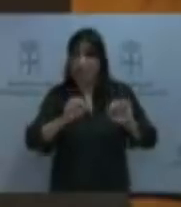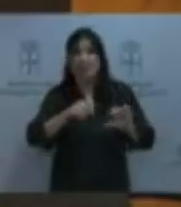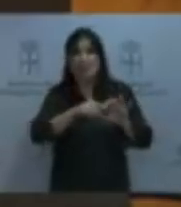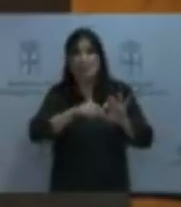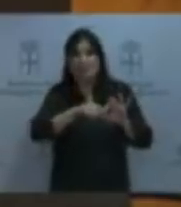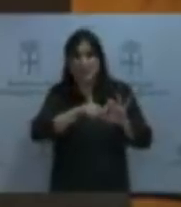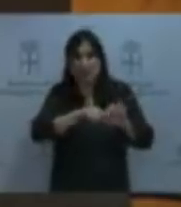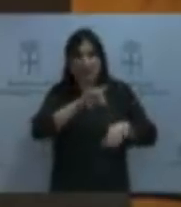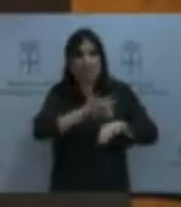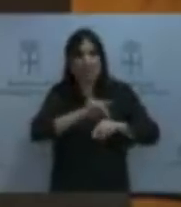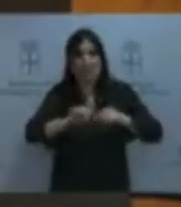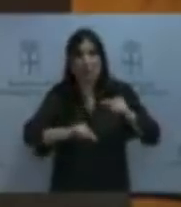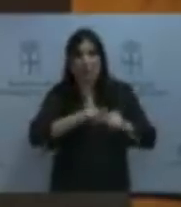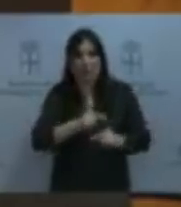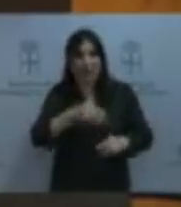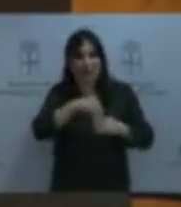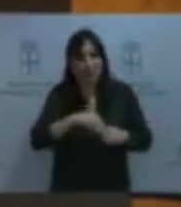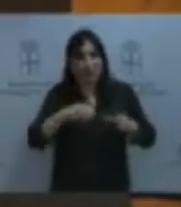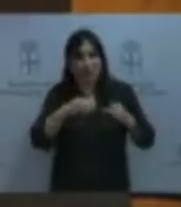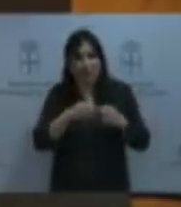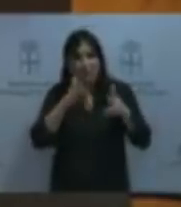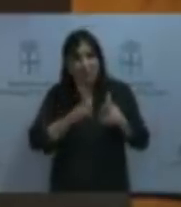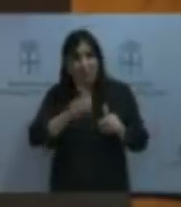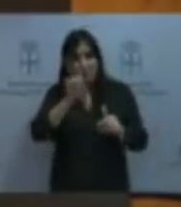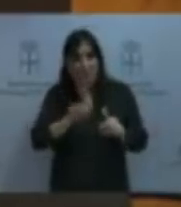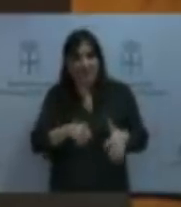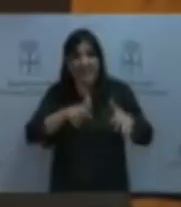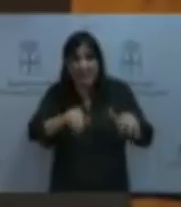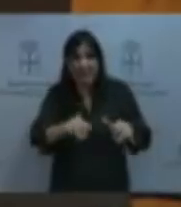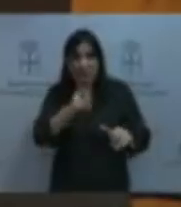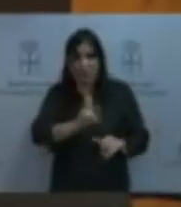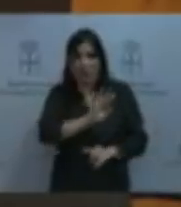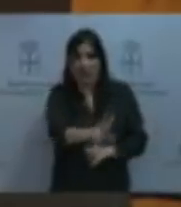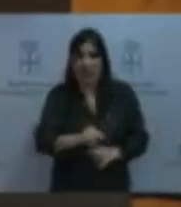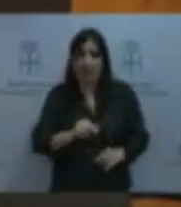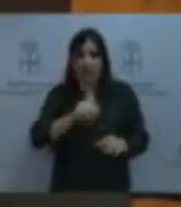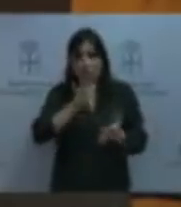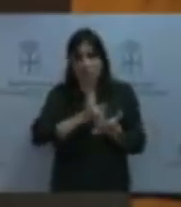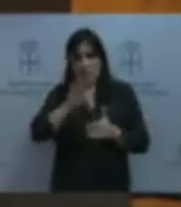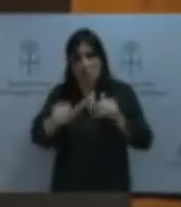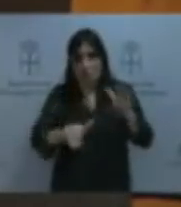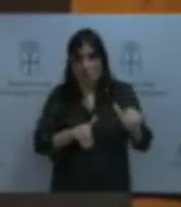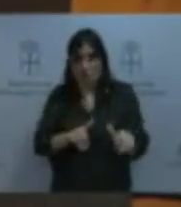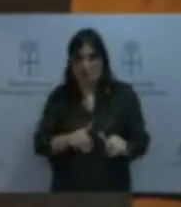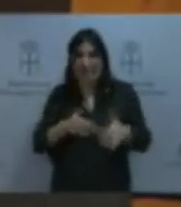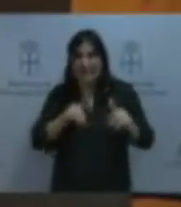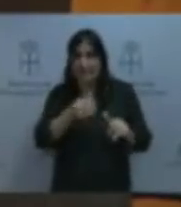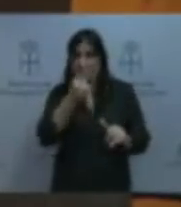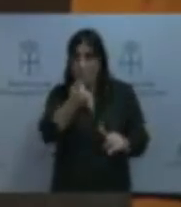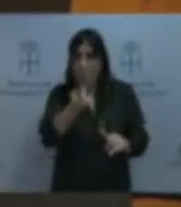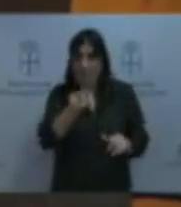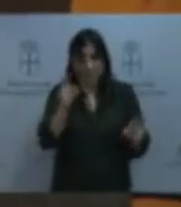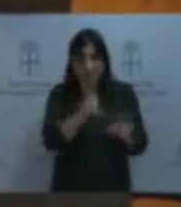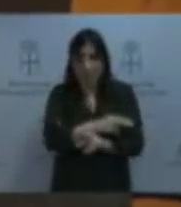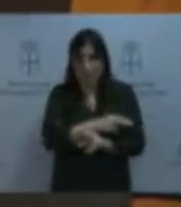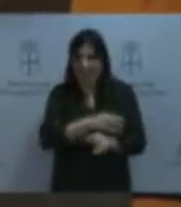atención primaria ha sido hurtada en esta convocatoria. No ha sido ni una sola plaza hurtada en esta convocatoria de médicos de equipos